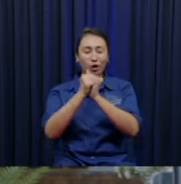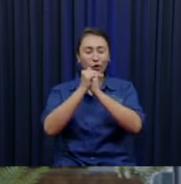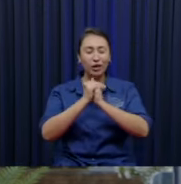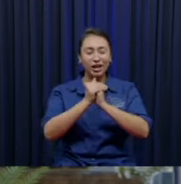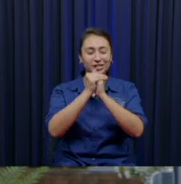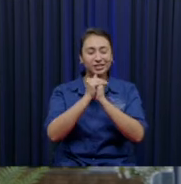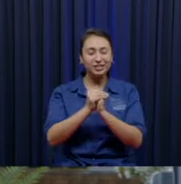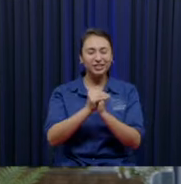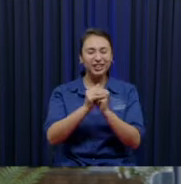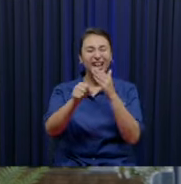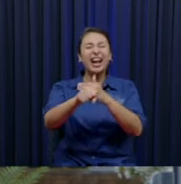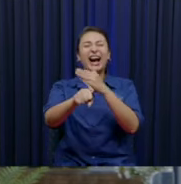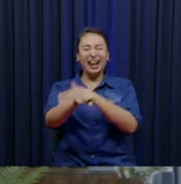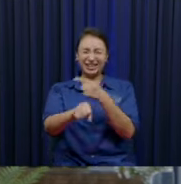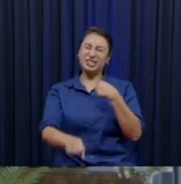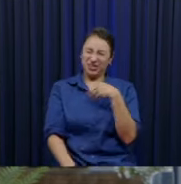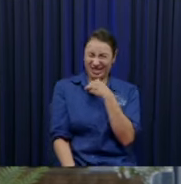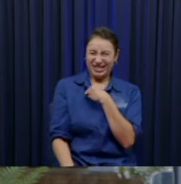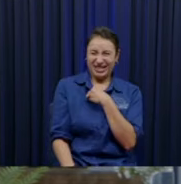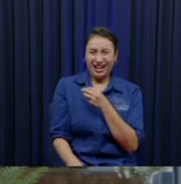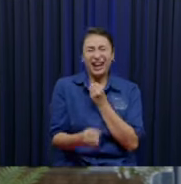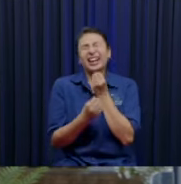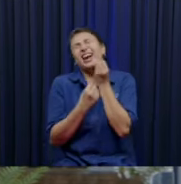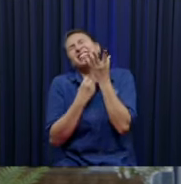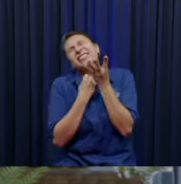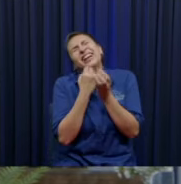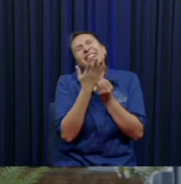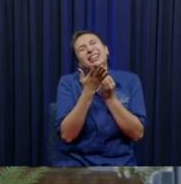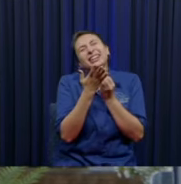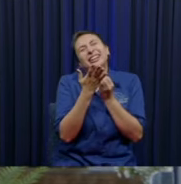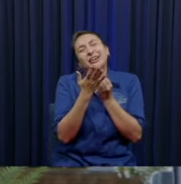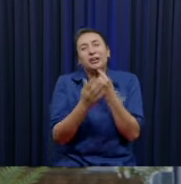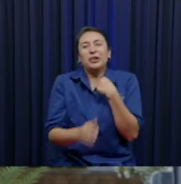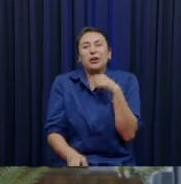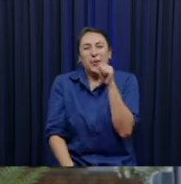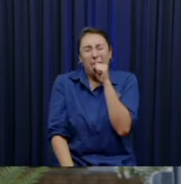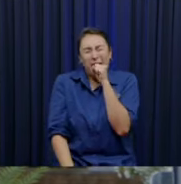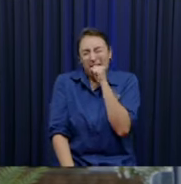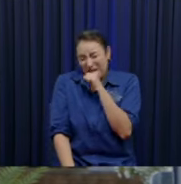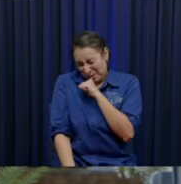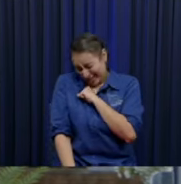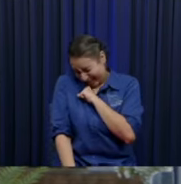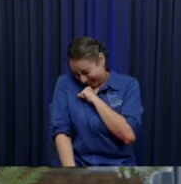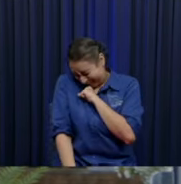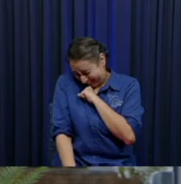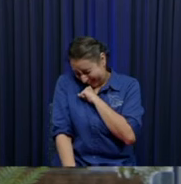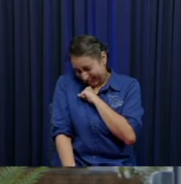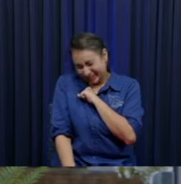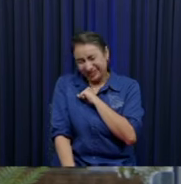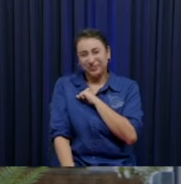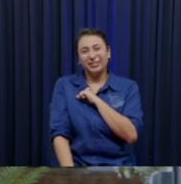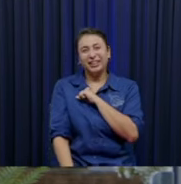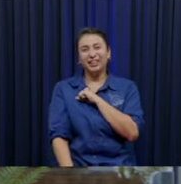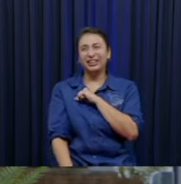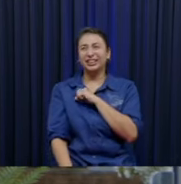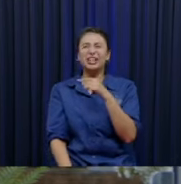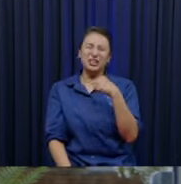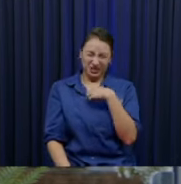Pero me las aguanto como los cristianos, hermano. Pero me van a decirles, echémonos un